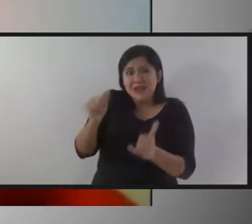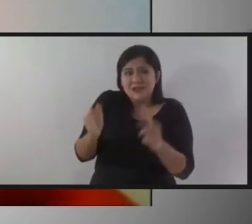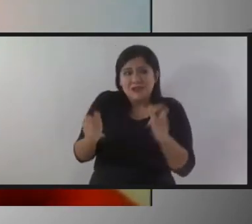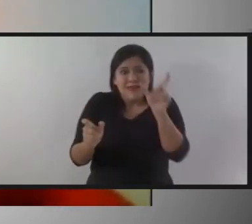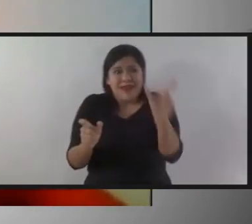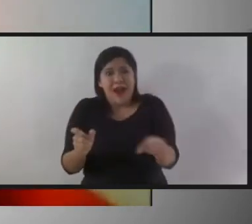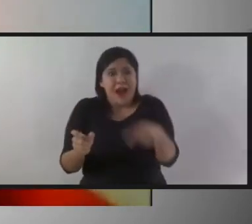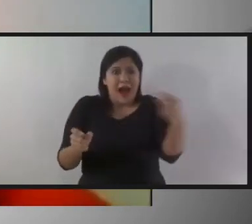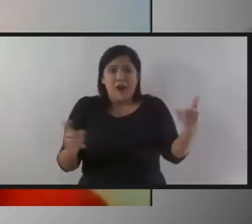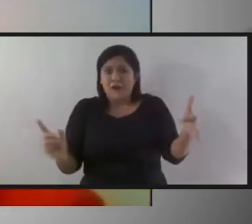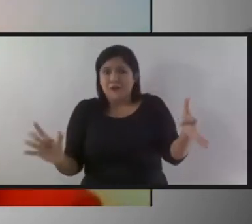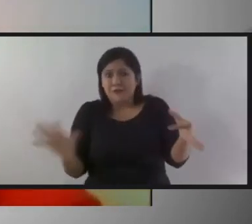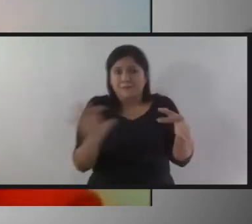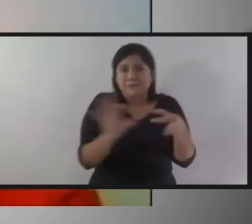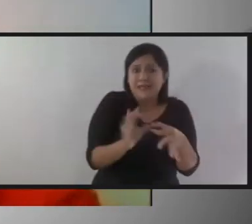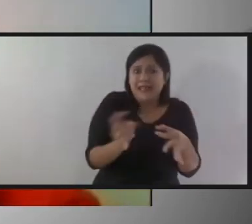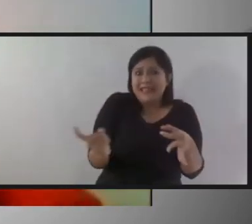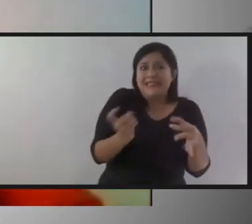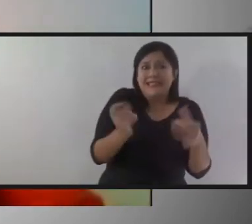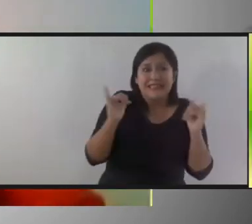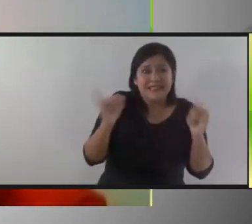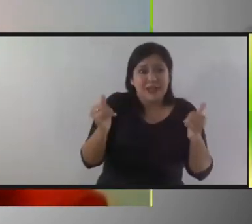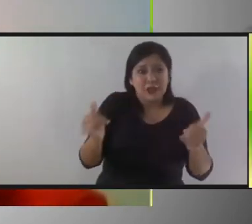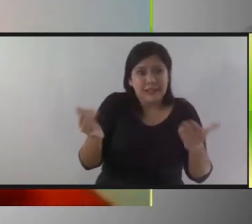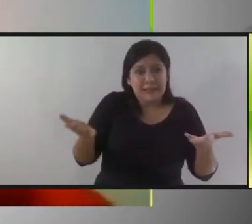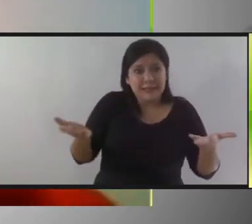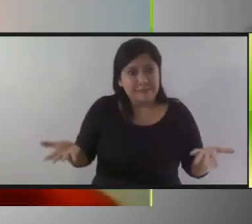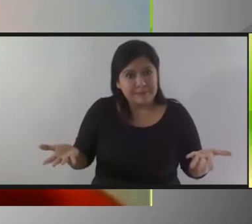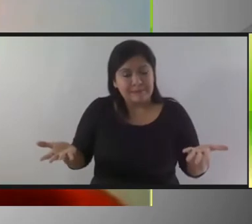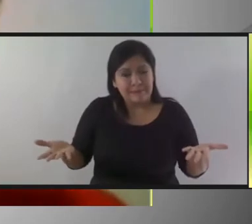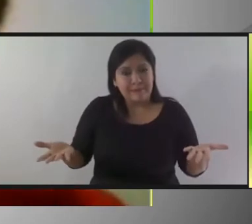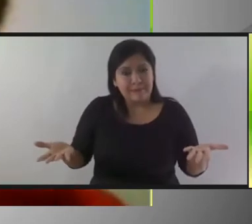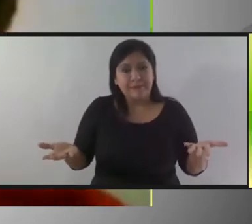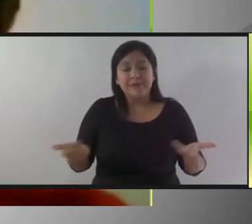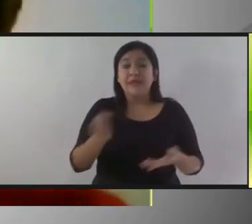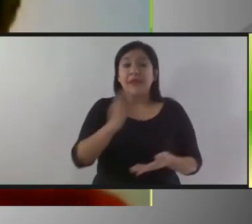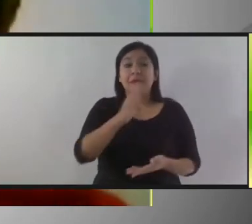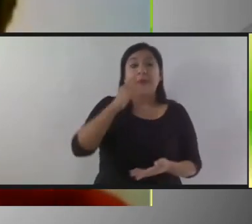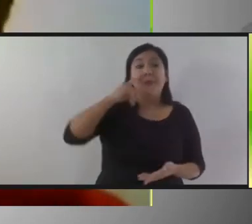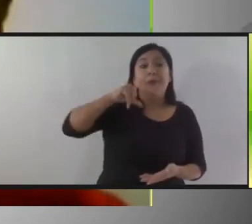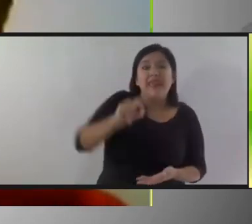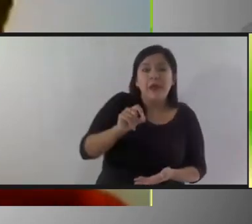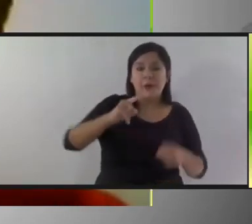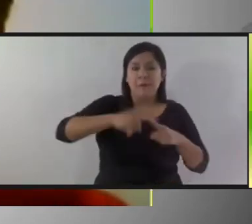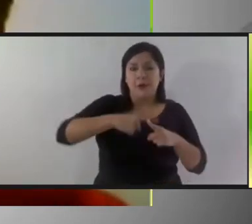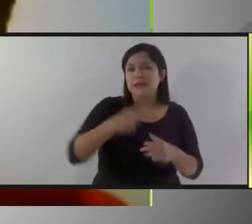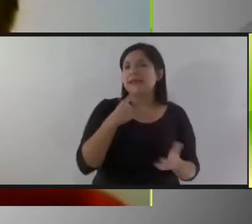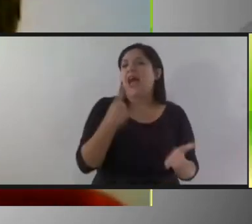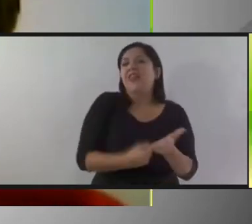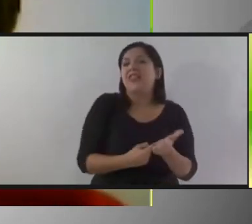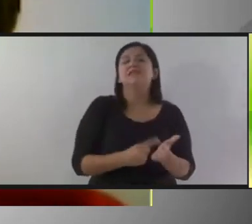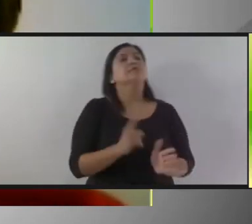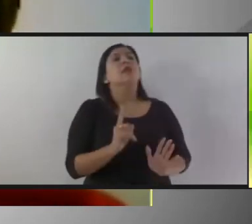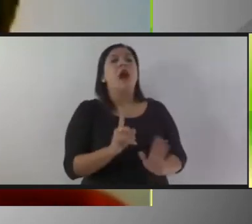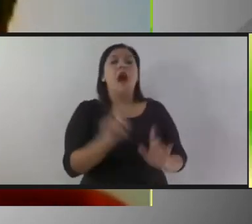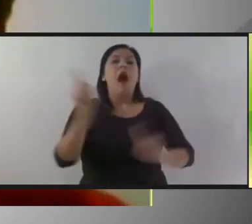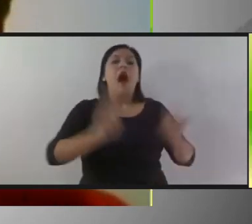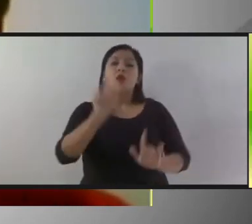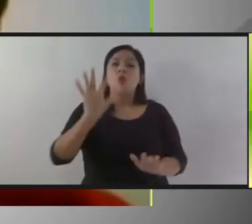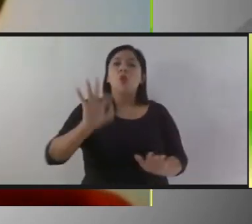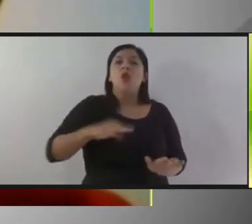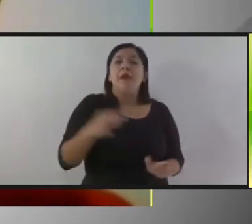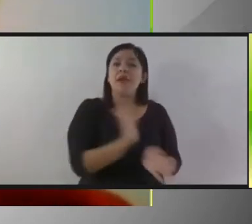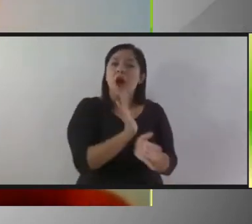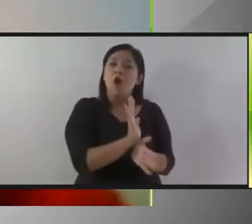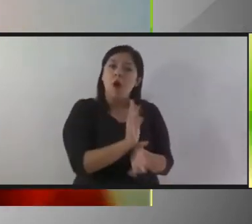los sujetos. Si la biopolítica implica que algunas vidas se hacen más vivibles, entonces, ¿cómo